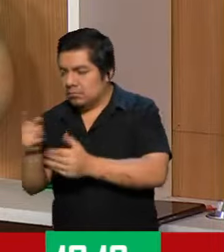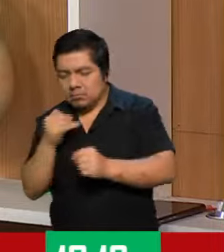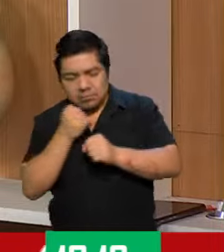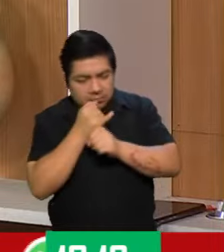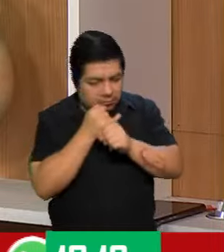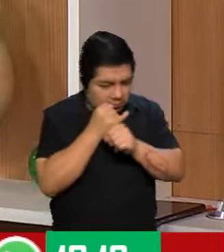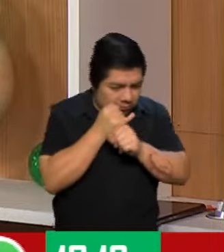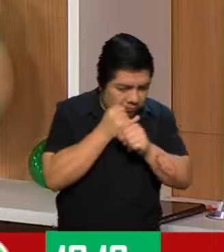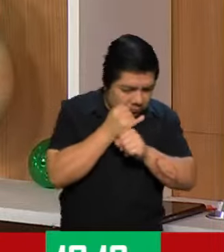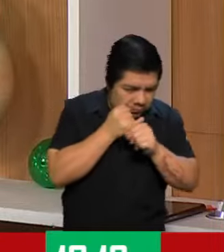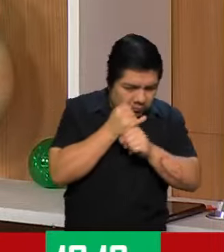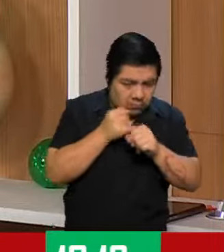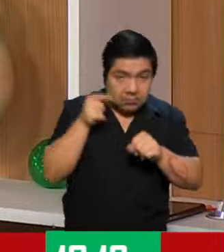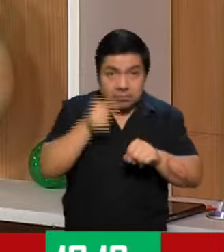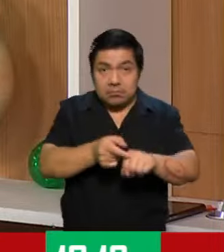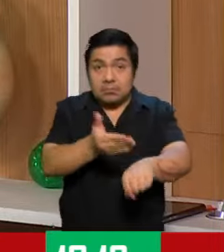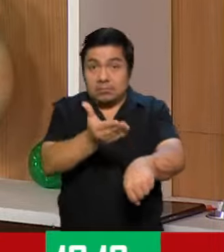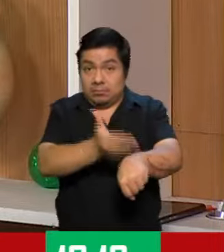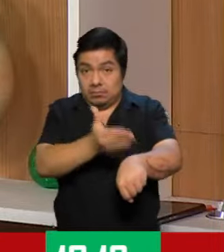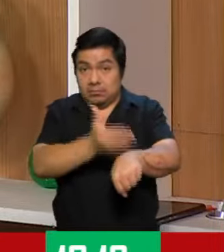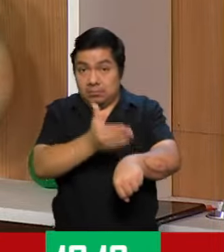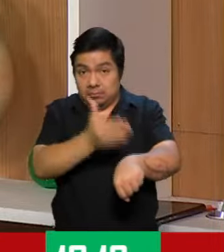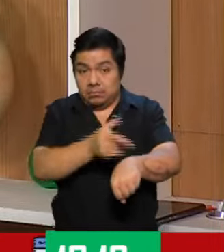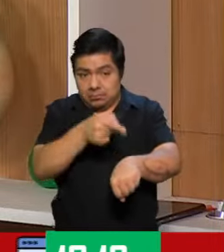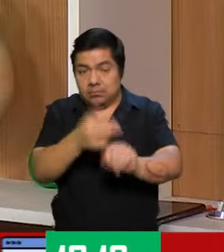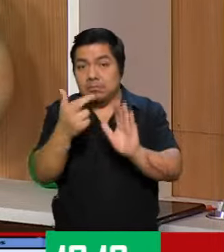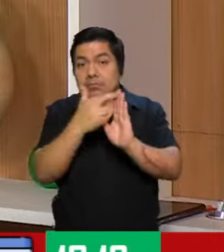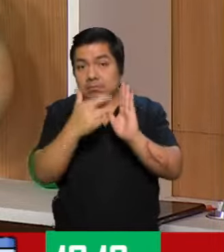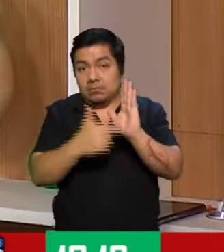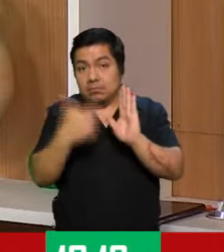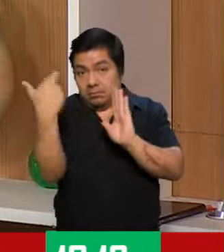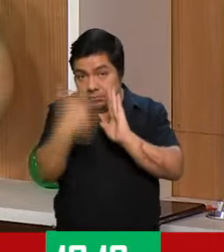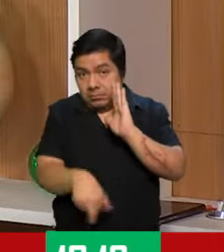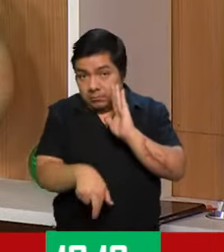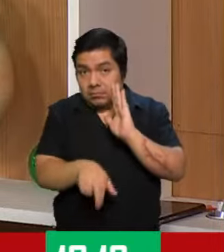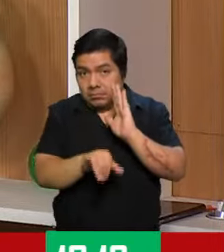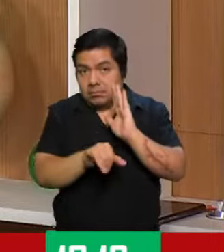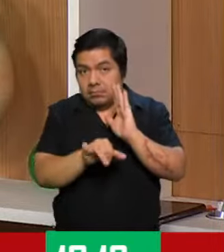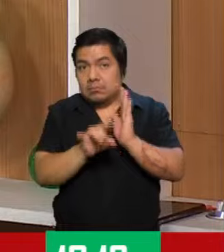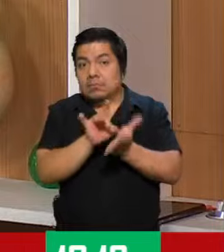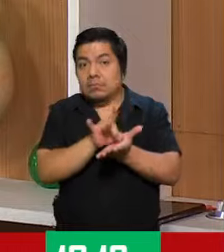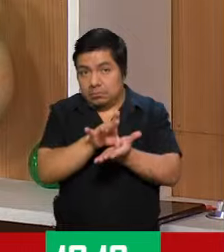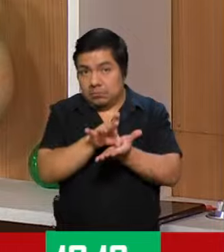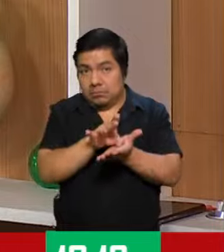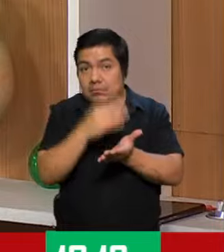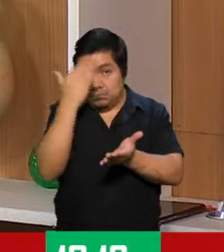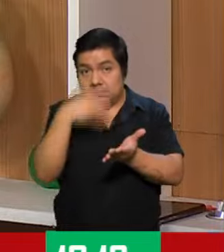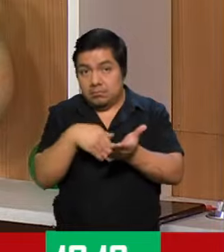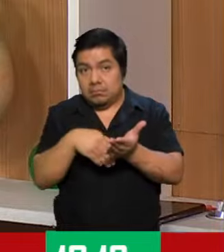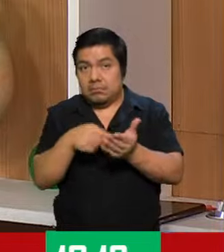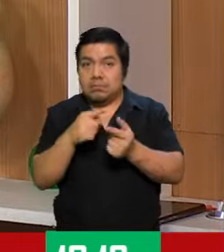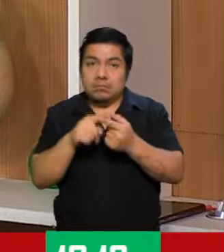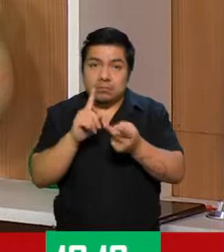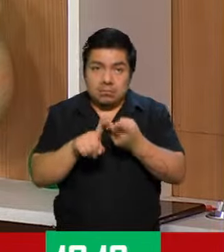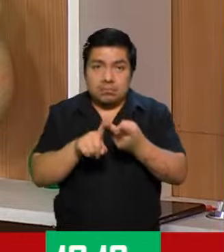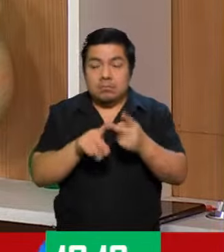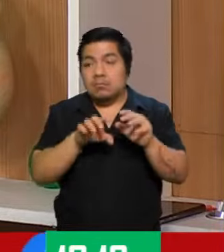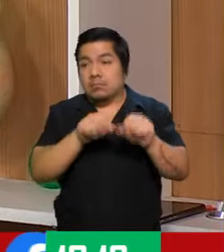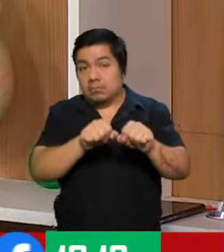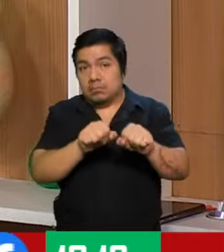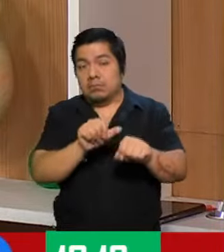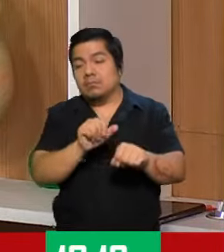y no solo lo va a sancionar en términos de la violación al reglamento de la corporación que implicaría la destitución del elemento o un arresto